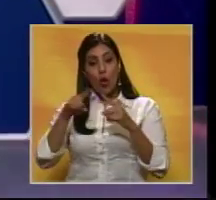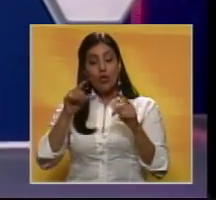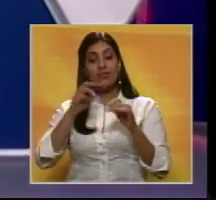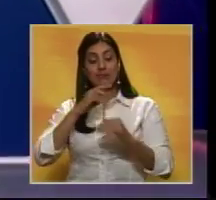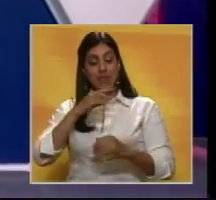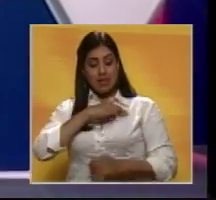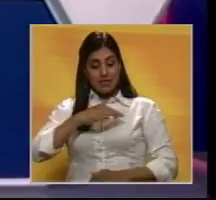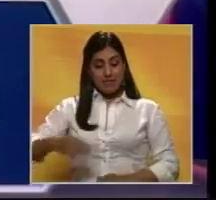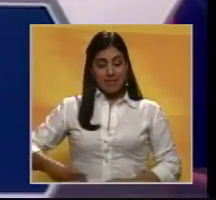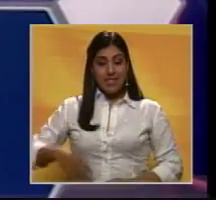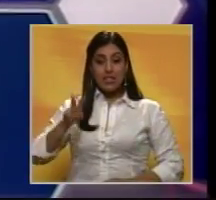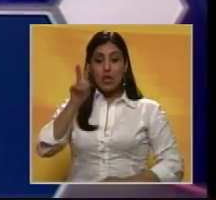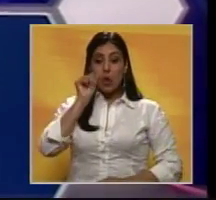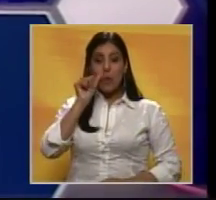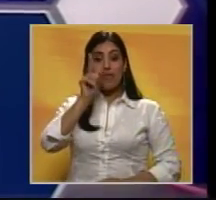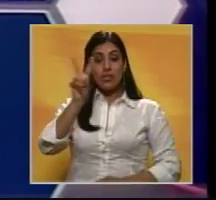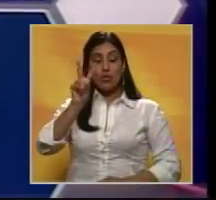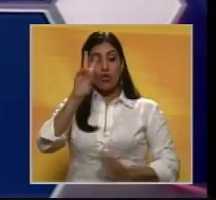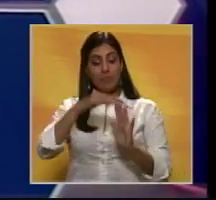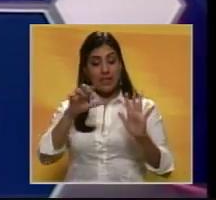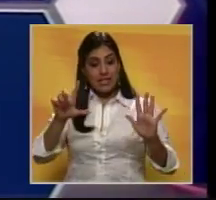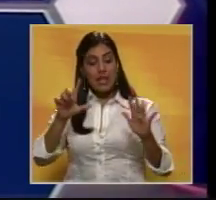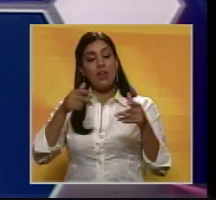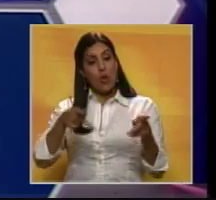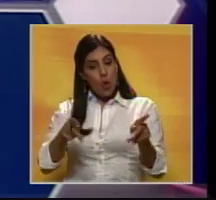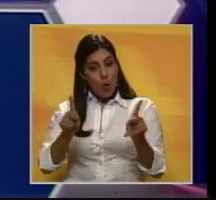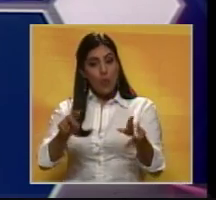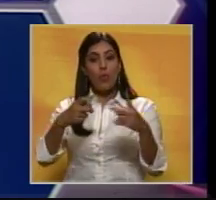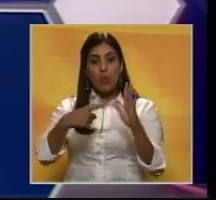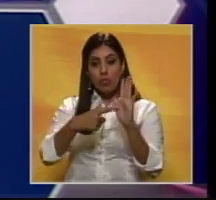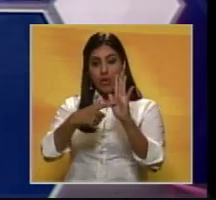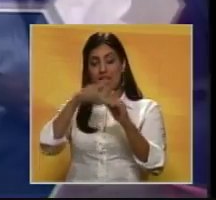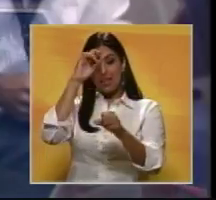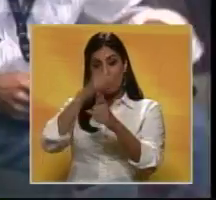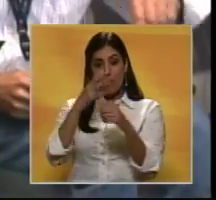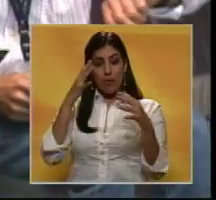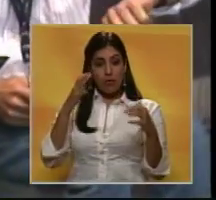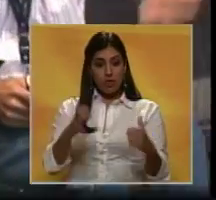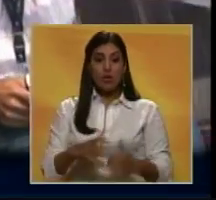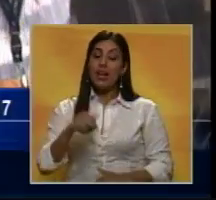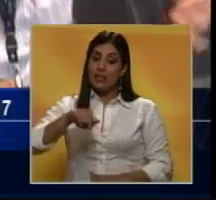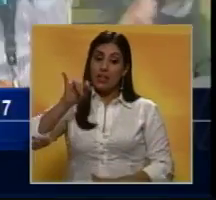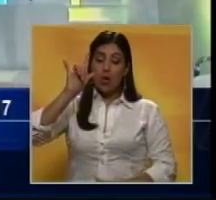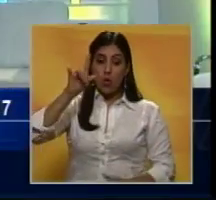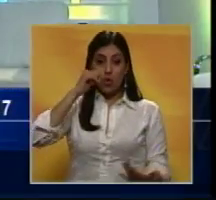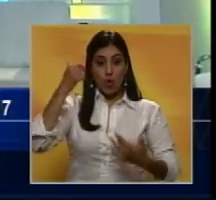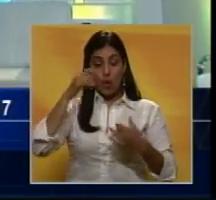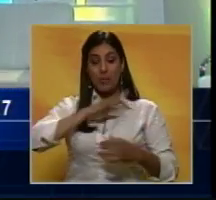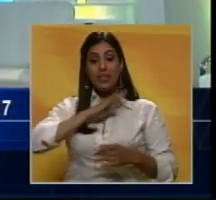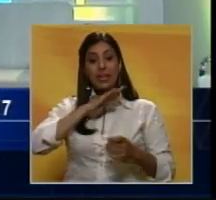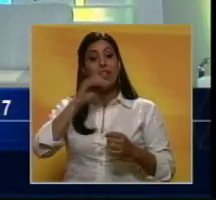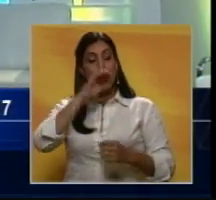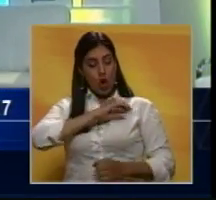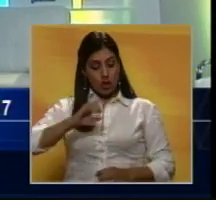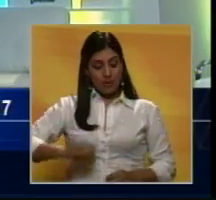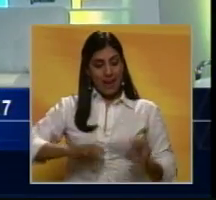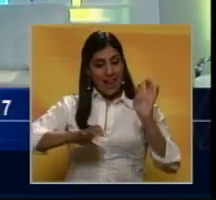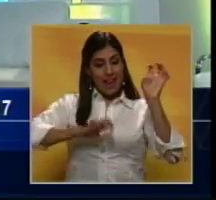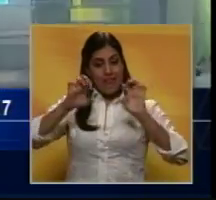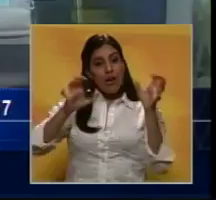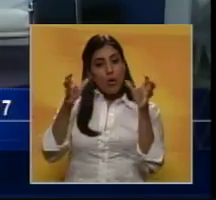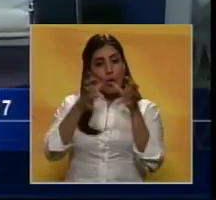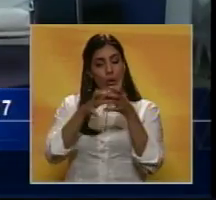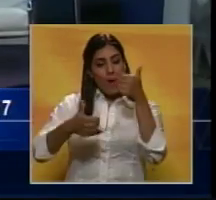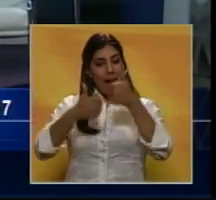al Mr. Venezuela 2017, quienes tuvieron la oportunidad de mostrar sus talentos. Este lunes el zar de la belleza, Osmel Sousa, evaluó al grupo